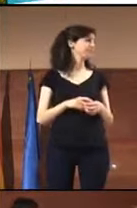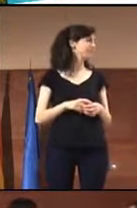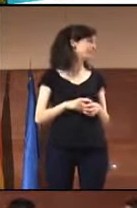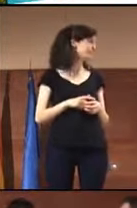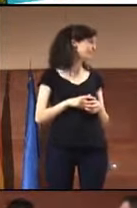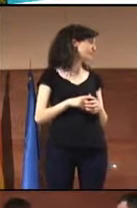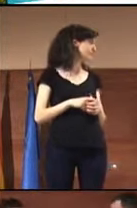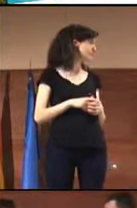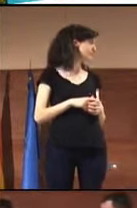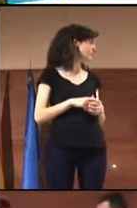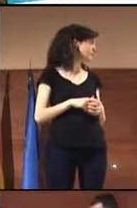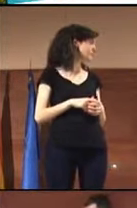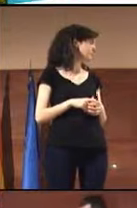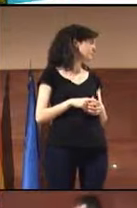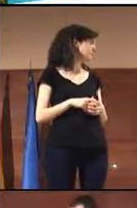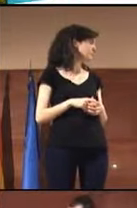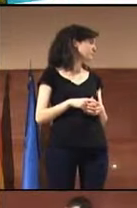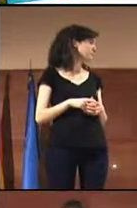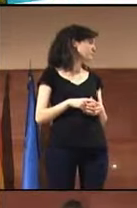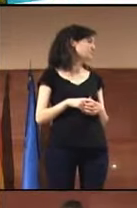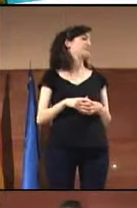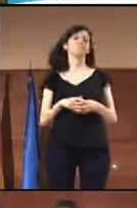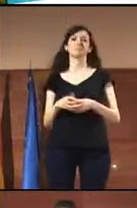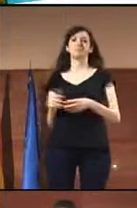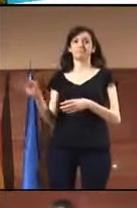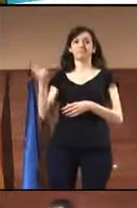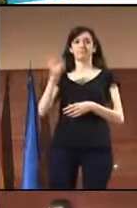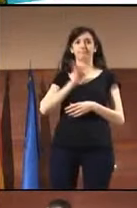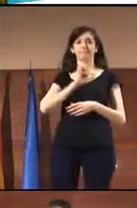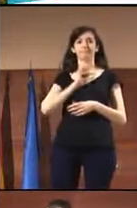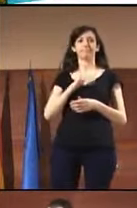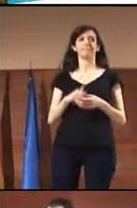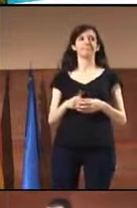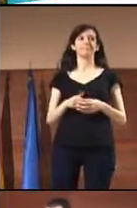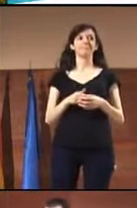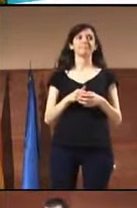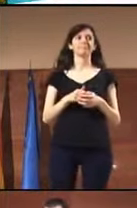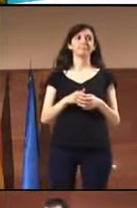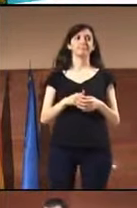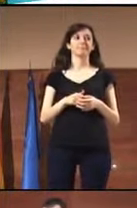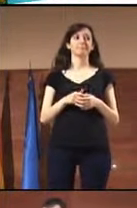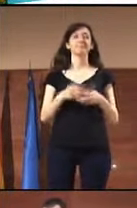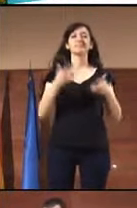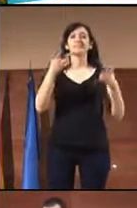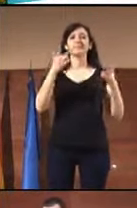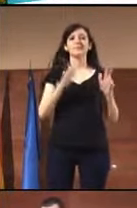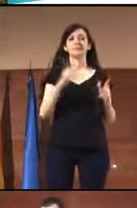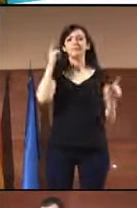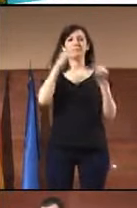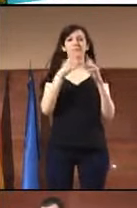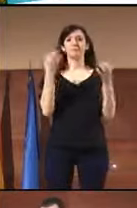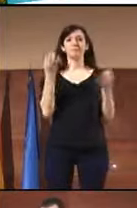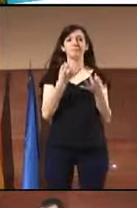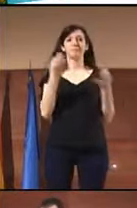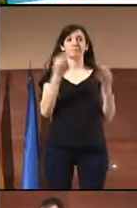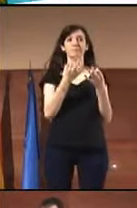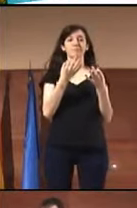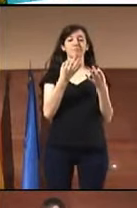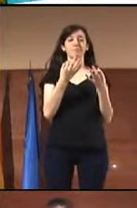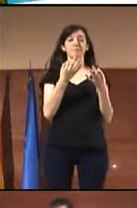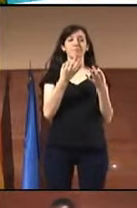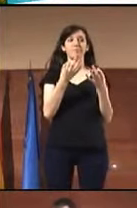Sí, bueno. lo que tiene la silla es el anclaje de la